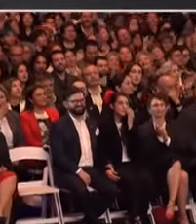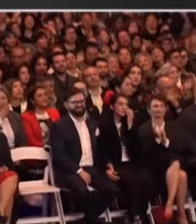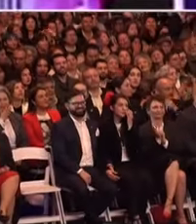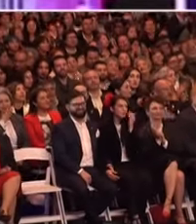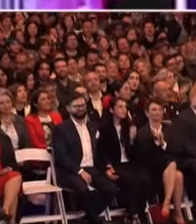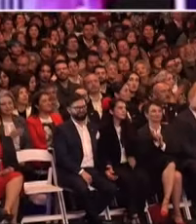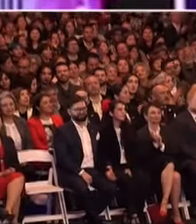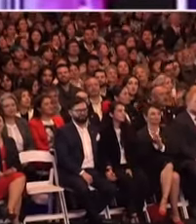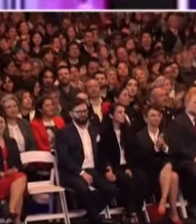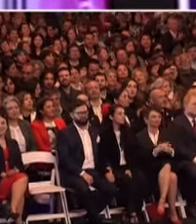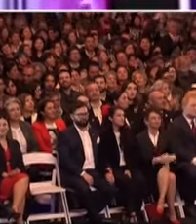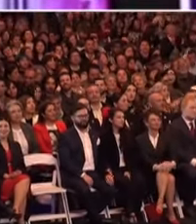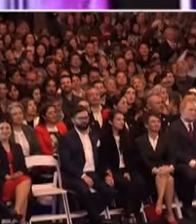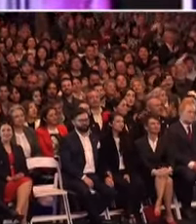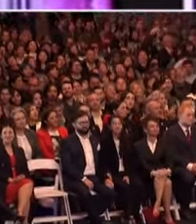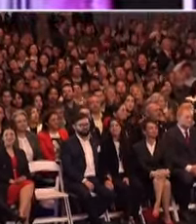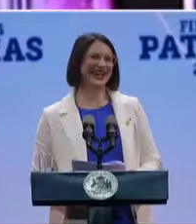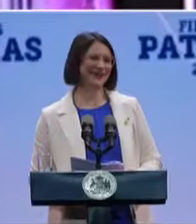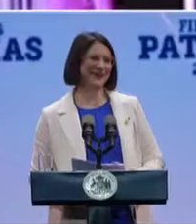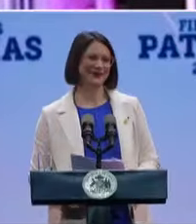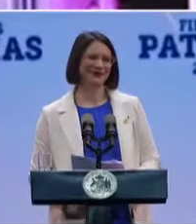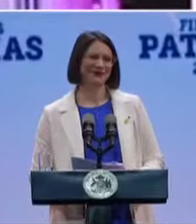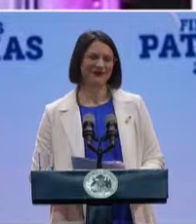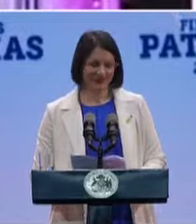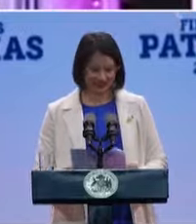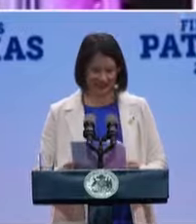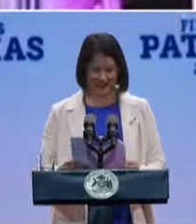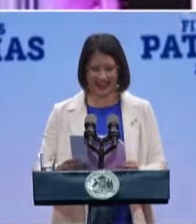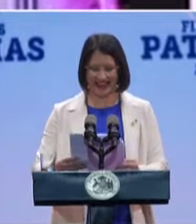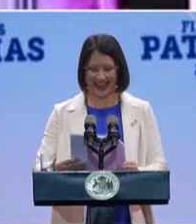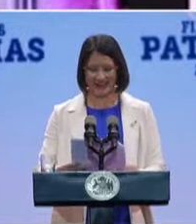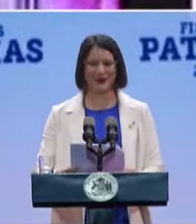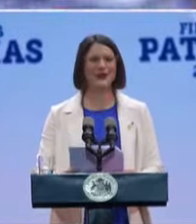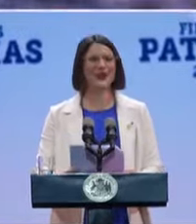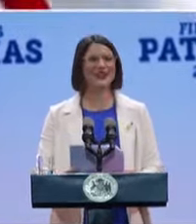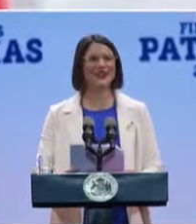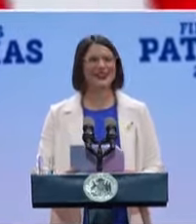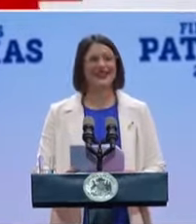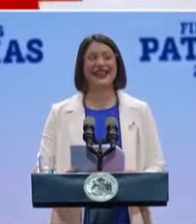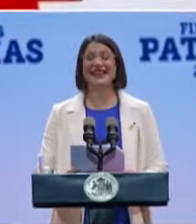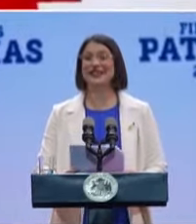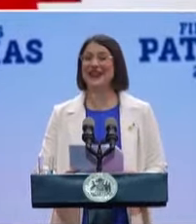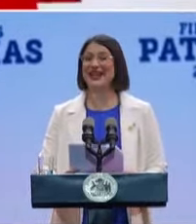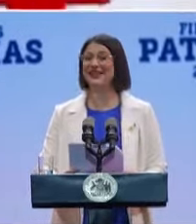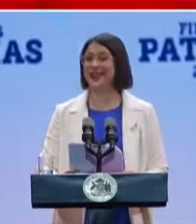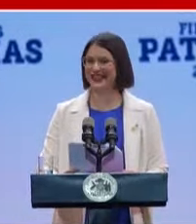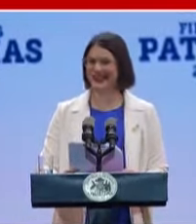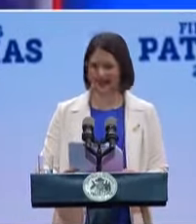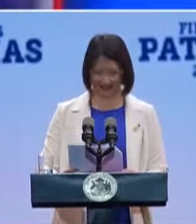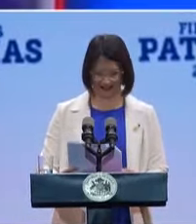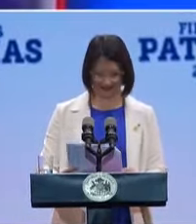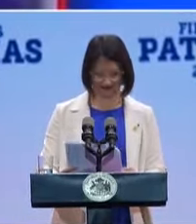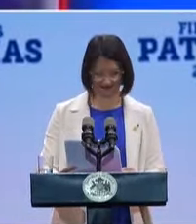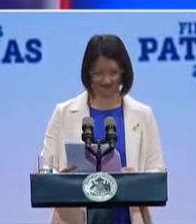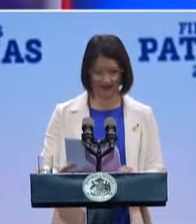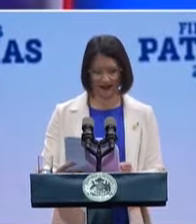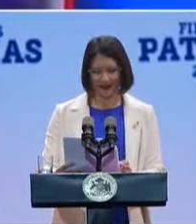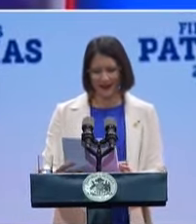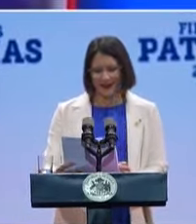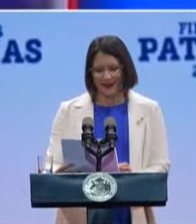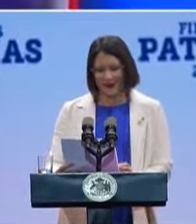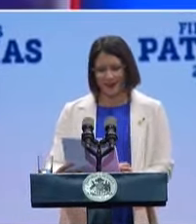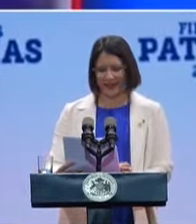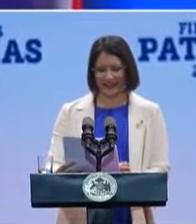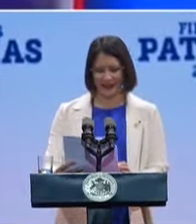republicano nuevamente hizo noticia por un intento de asesinato en su contra. Comenzamos con una alerta de noticia de